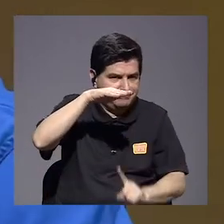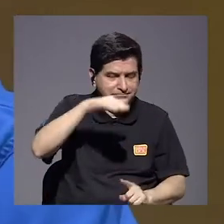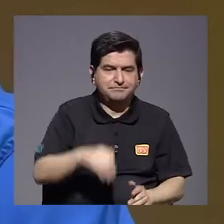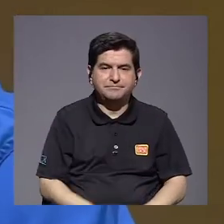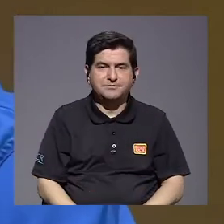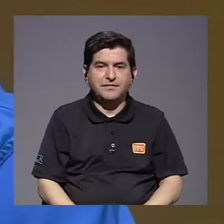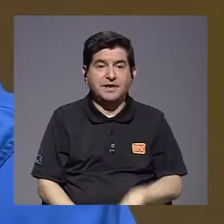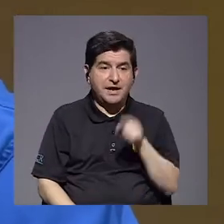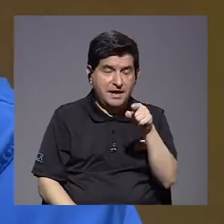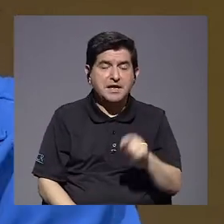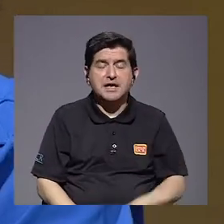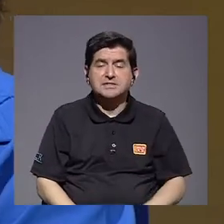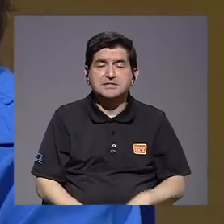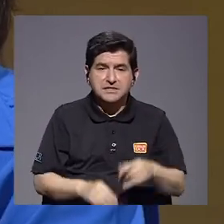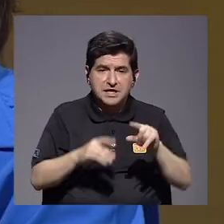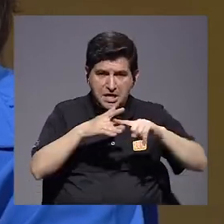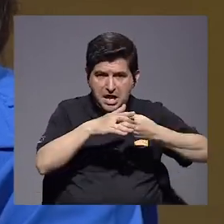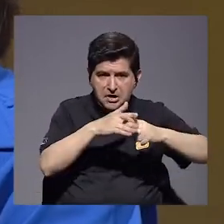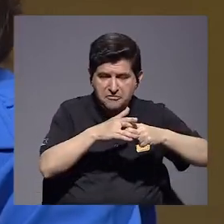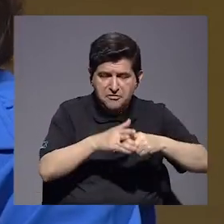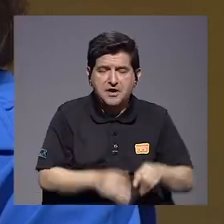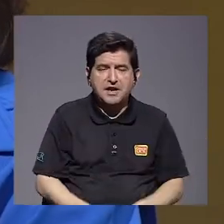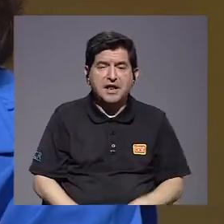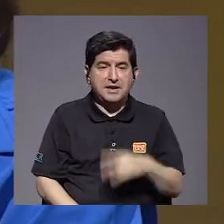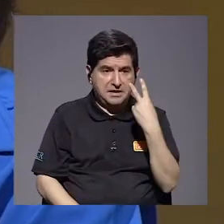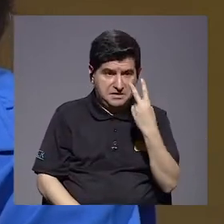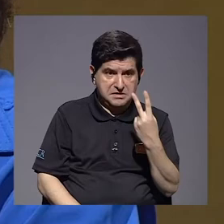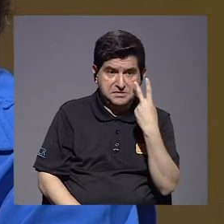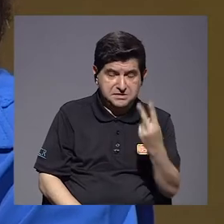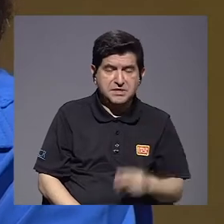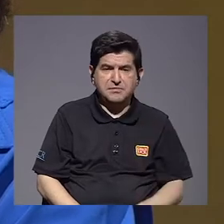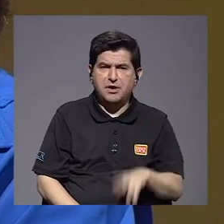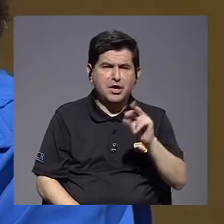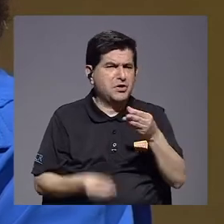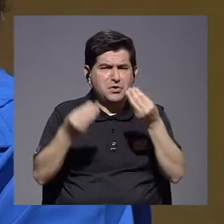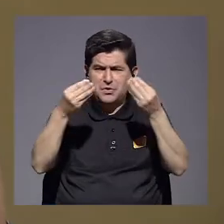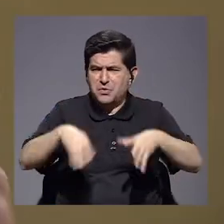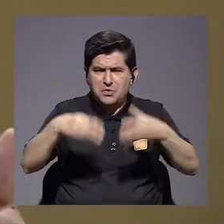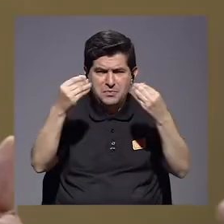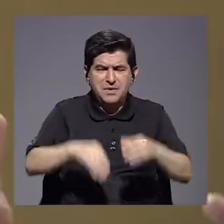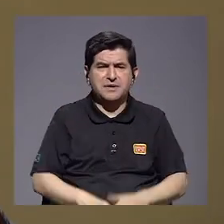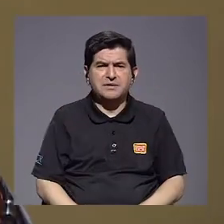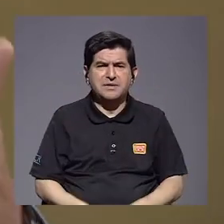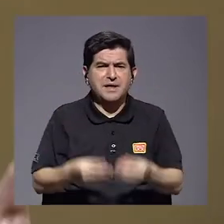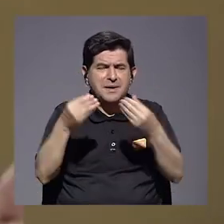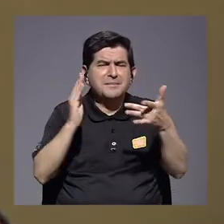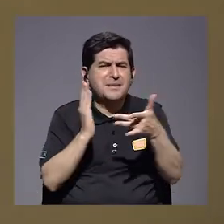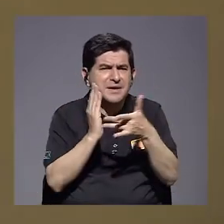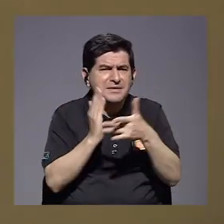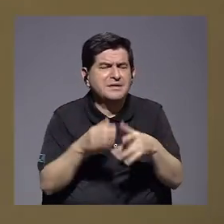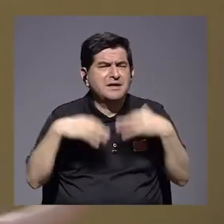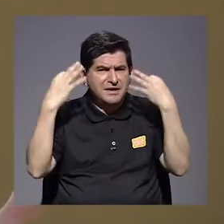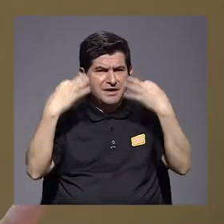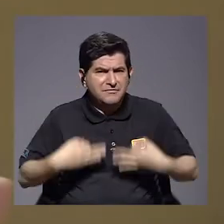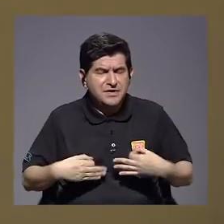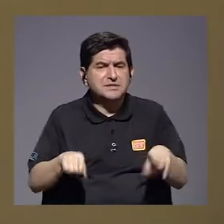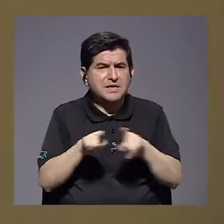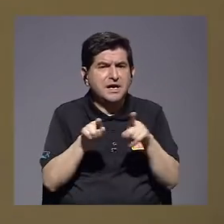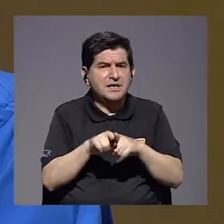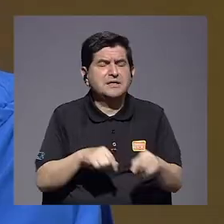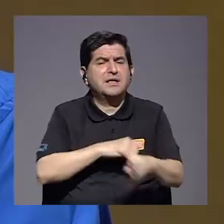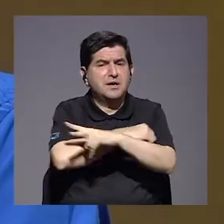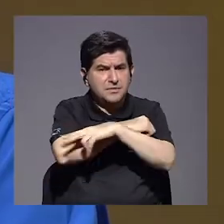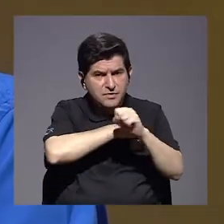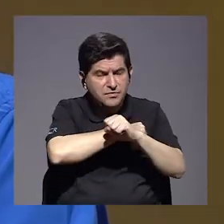visibles se reparan, por lo tanto las pérdidas no son tanto como se consideraba antes. Hay pérdidas técnicas, hay pérdidas físicas y hay robos también.